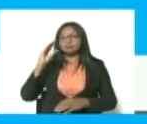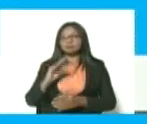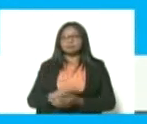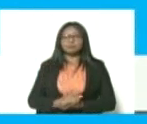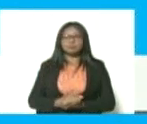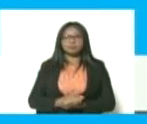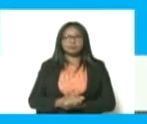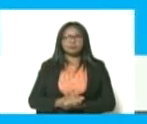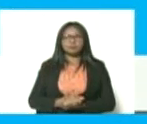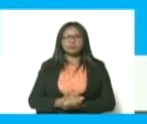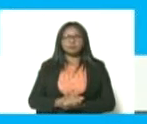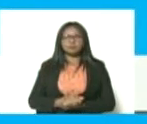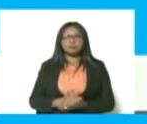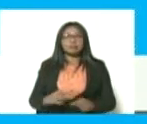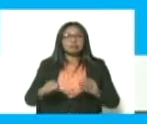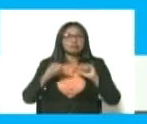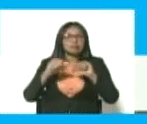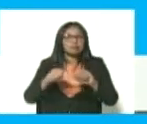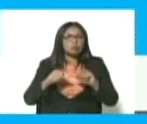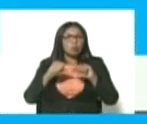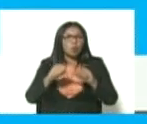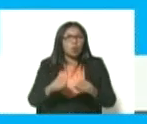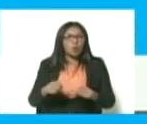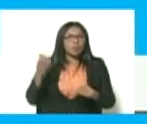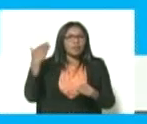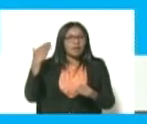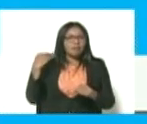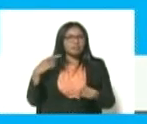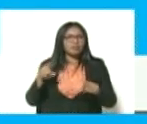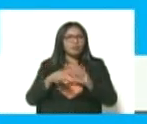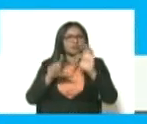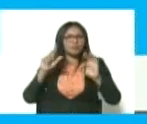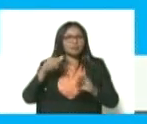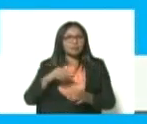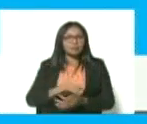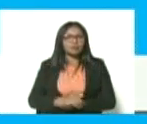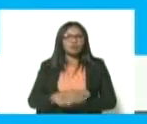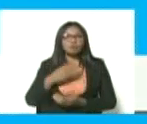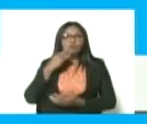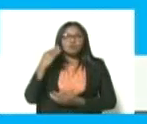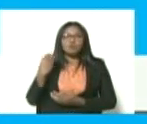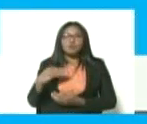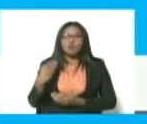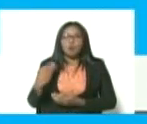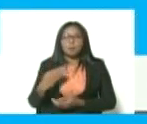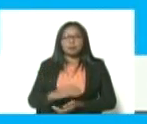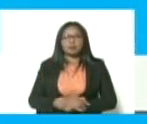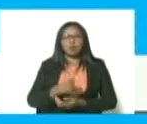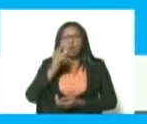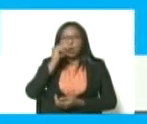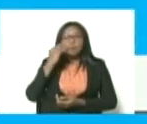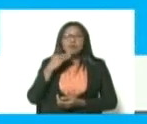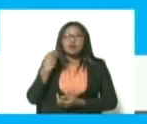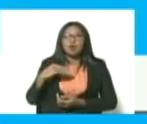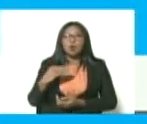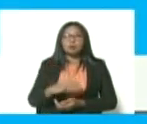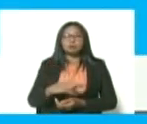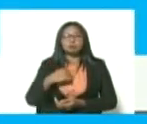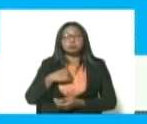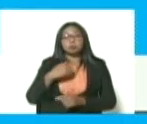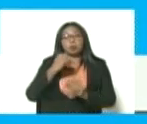quedó pegado al pasado, el vocero del Departamento de Estado, un jovencito de paso. Bueno,